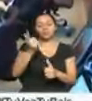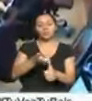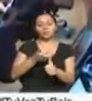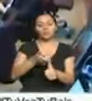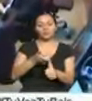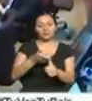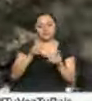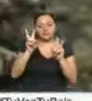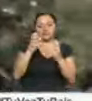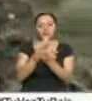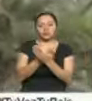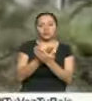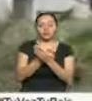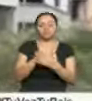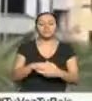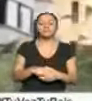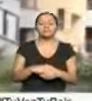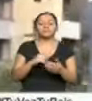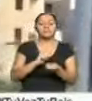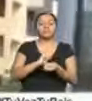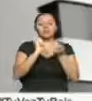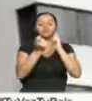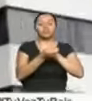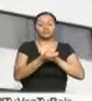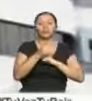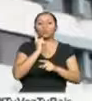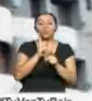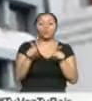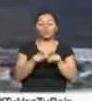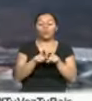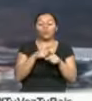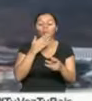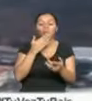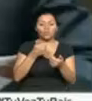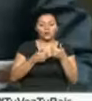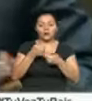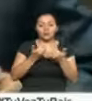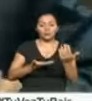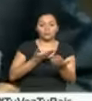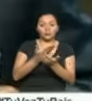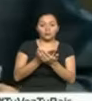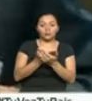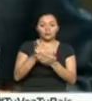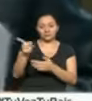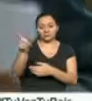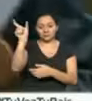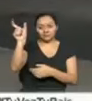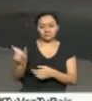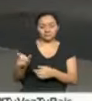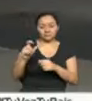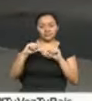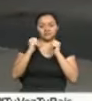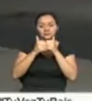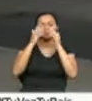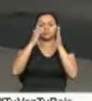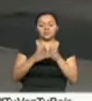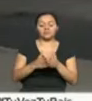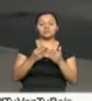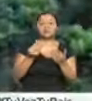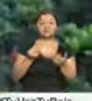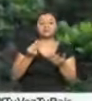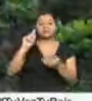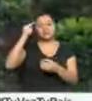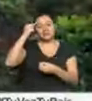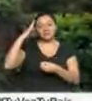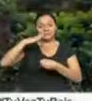materia económica. Entre los cambios incorporados consta la propuesta del legislador Virgilio Hernández sobre una retribución por parte del